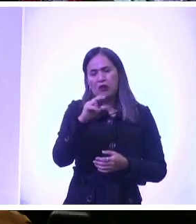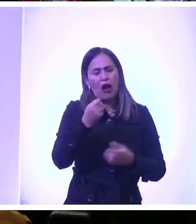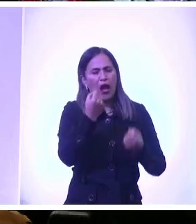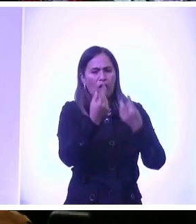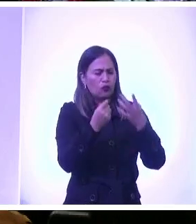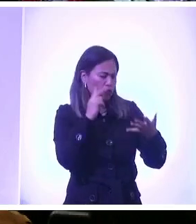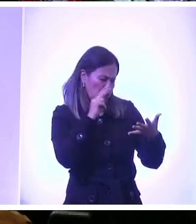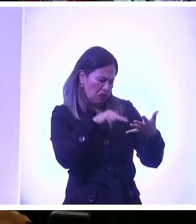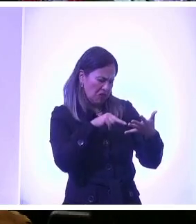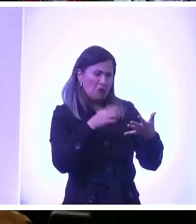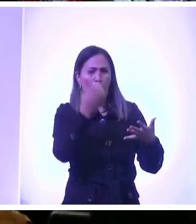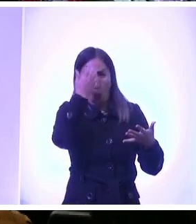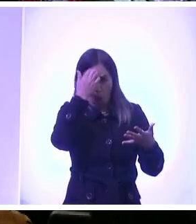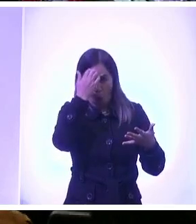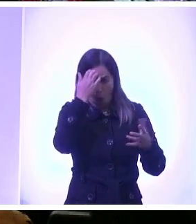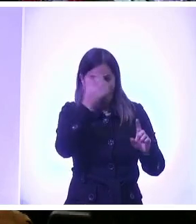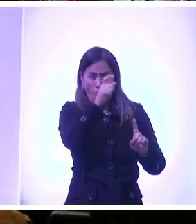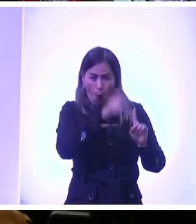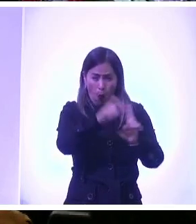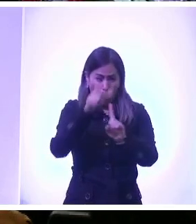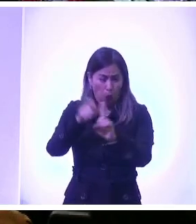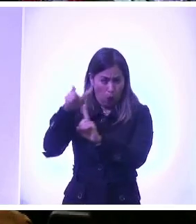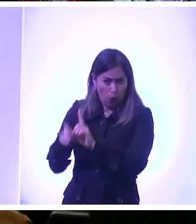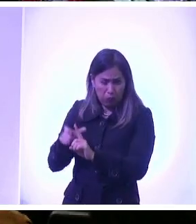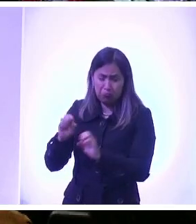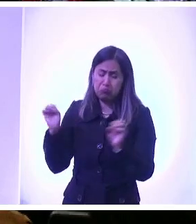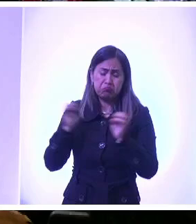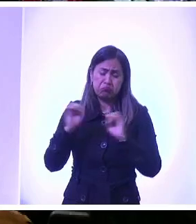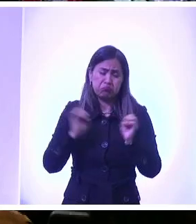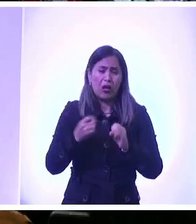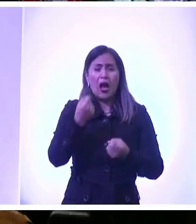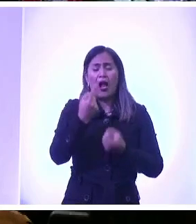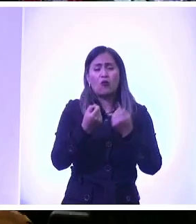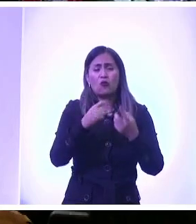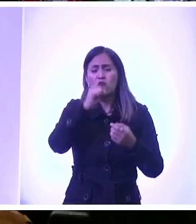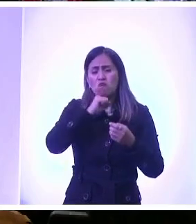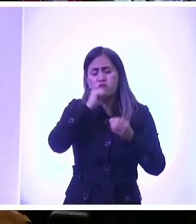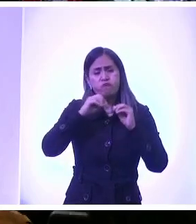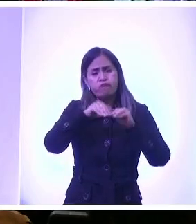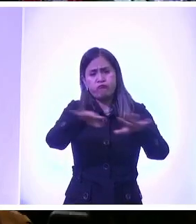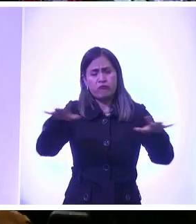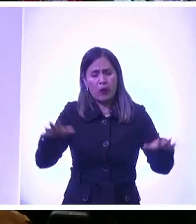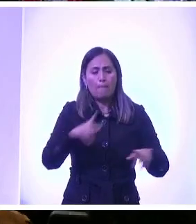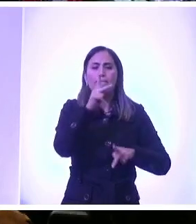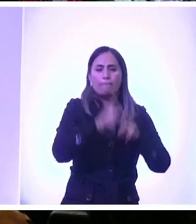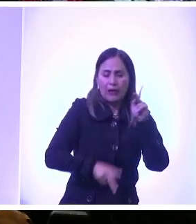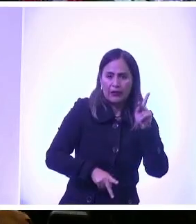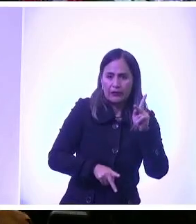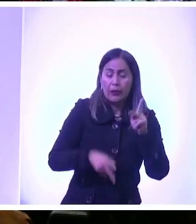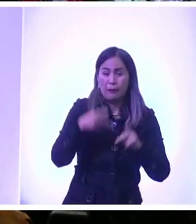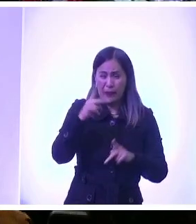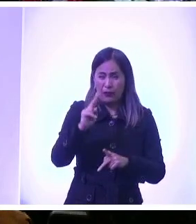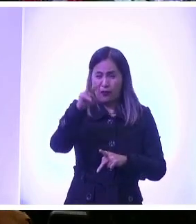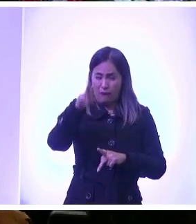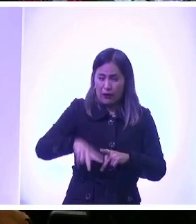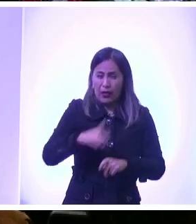lo que ellos quieran que conocan lo que ellos quieren que conozcamos sobre ellos no pero no sabemos si realmente nos están hablando con la verdad Ahí no solamente